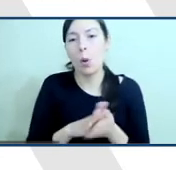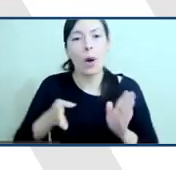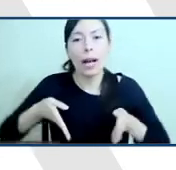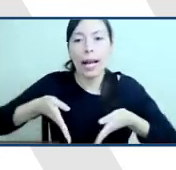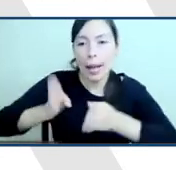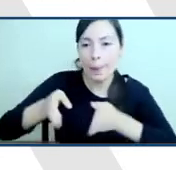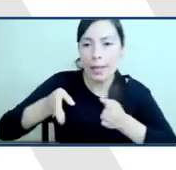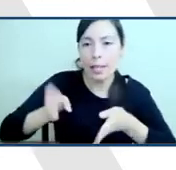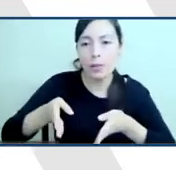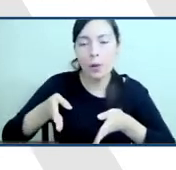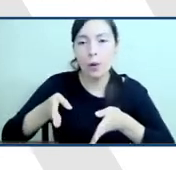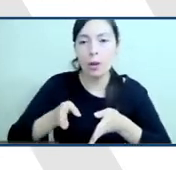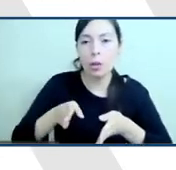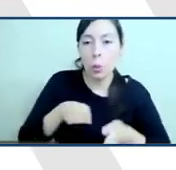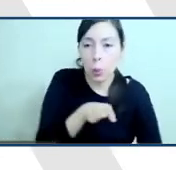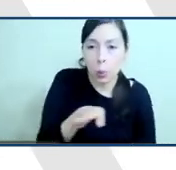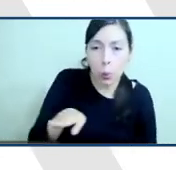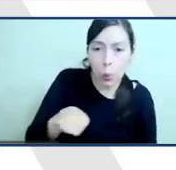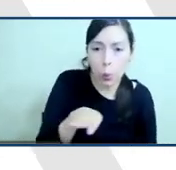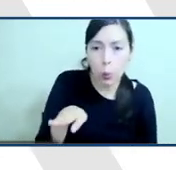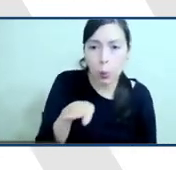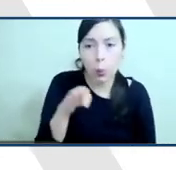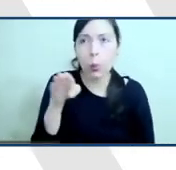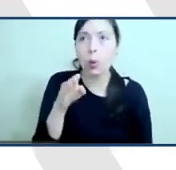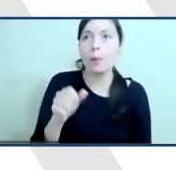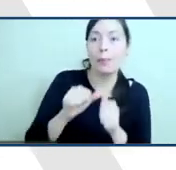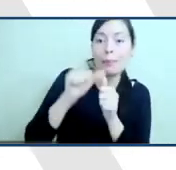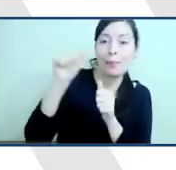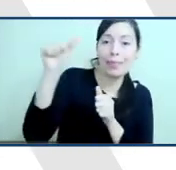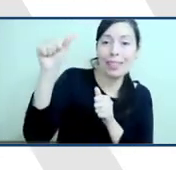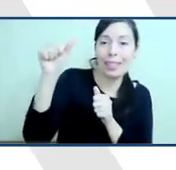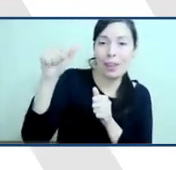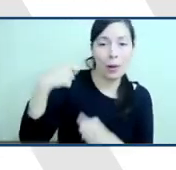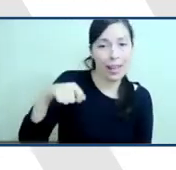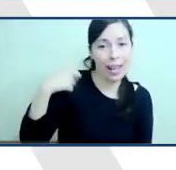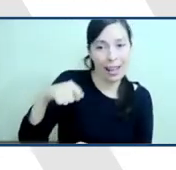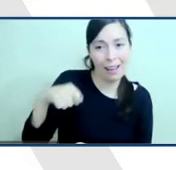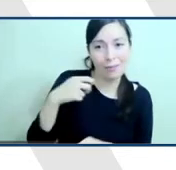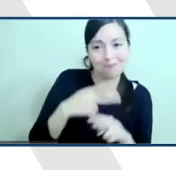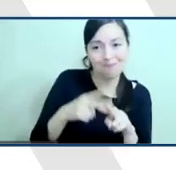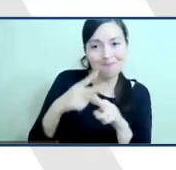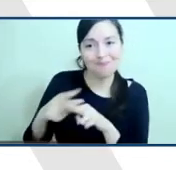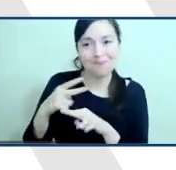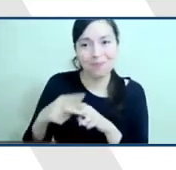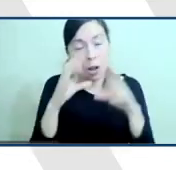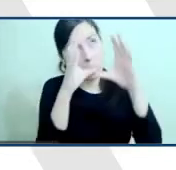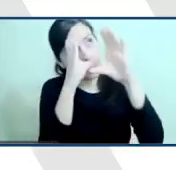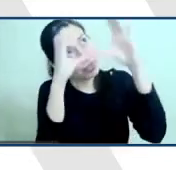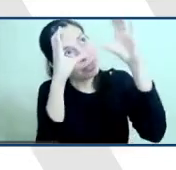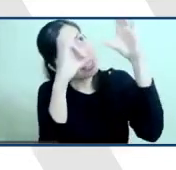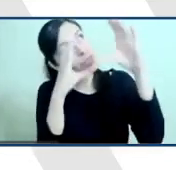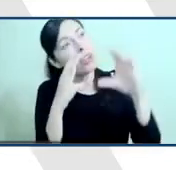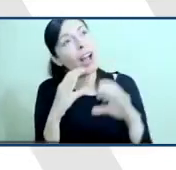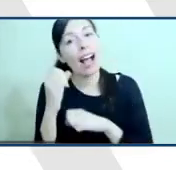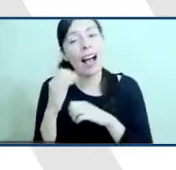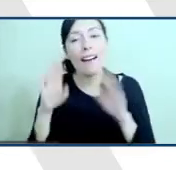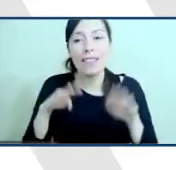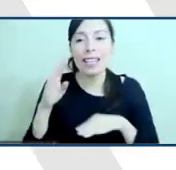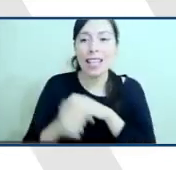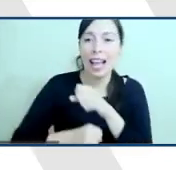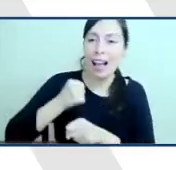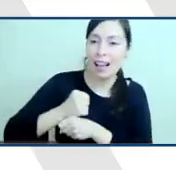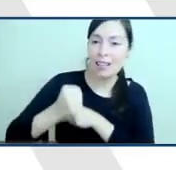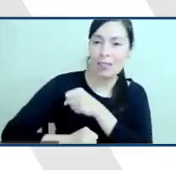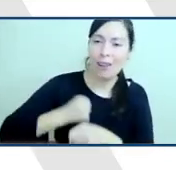llegar a un punto donde sea interesante observar. Los observatorios que se han instalado a veces han estado muchos años en negociaciones precisamente